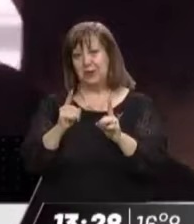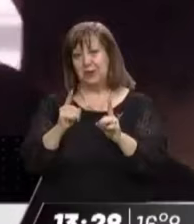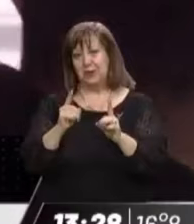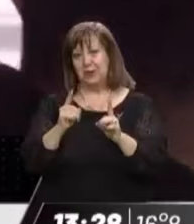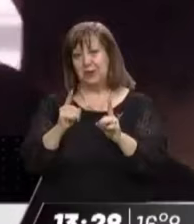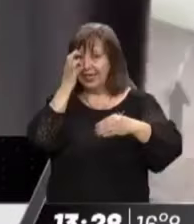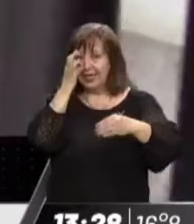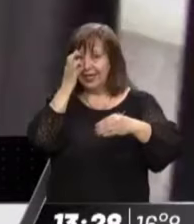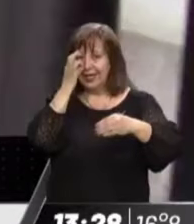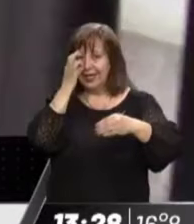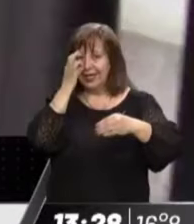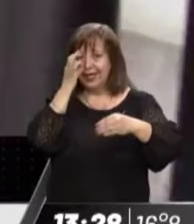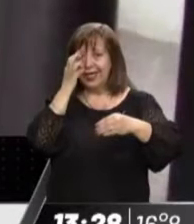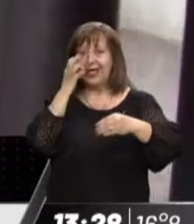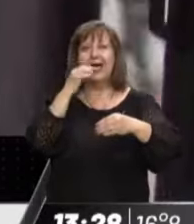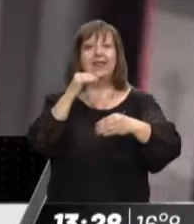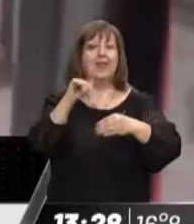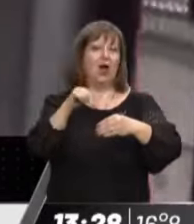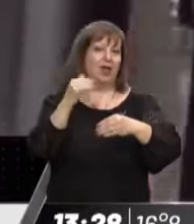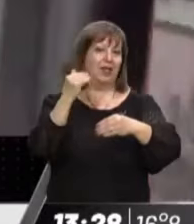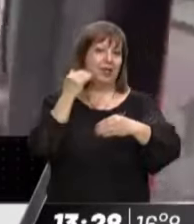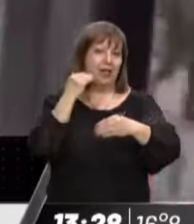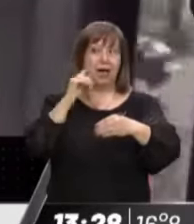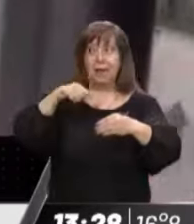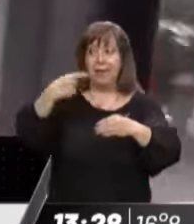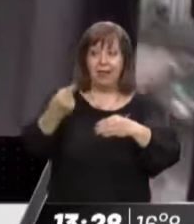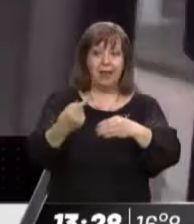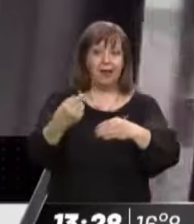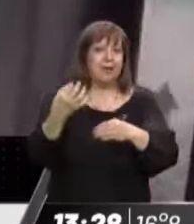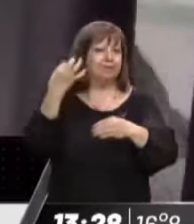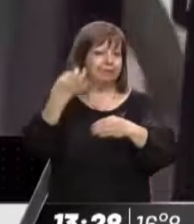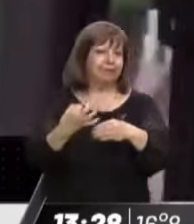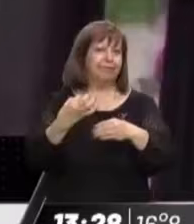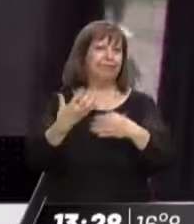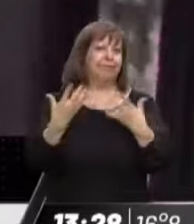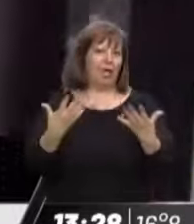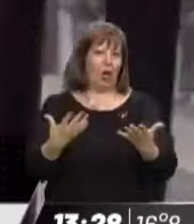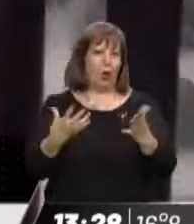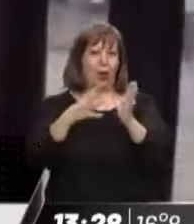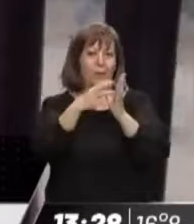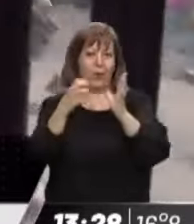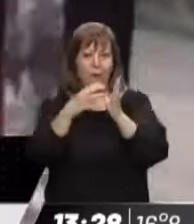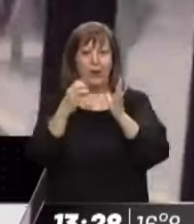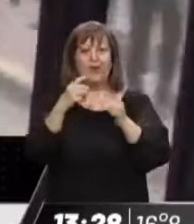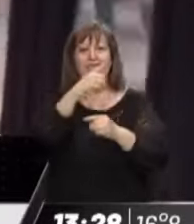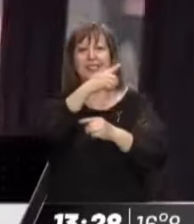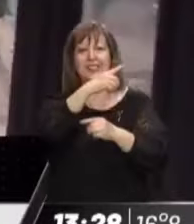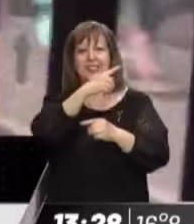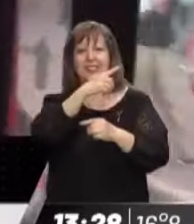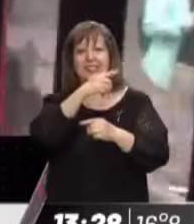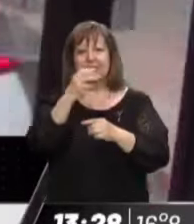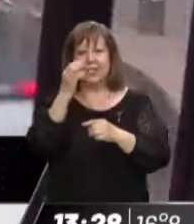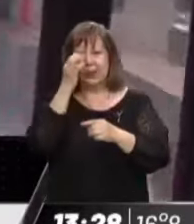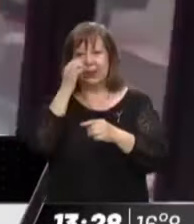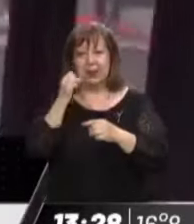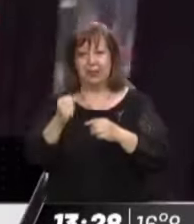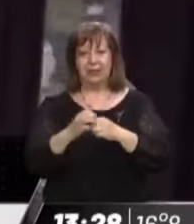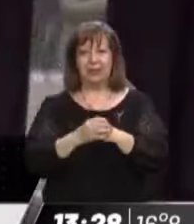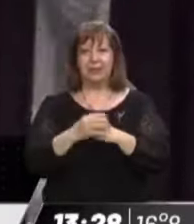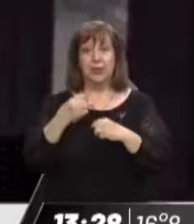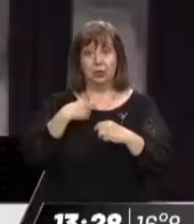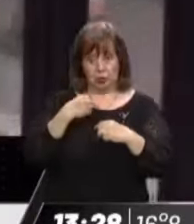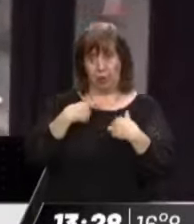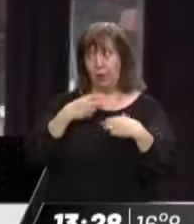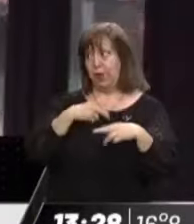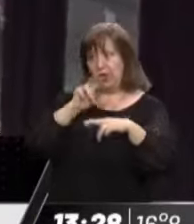boleto? Sí, sí, y no sé, la verdad que como todo sube... Y esto también iba a